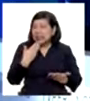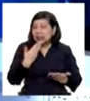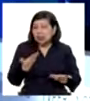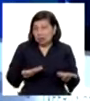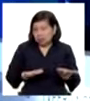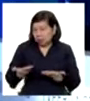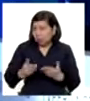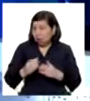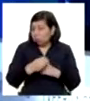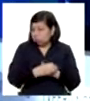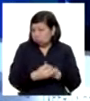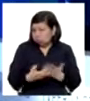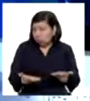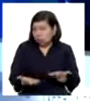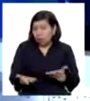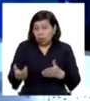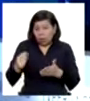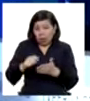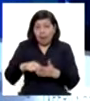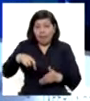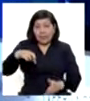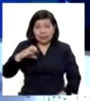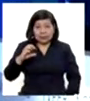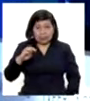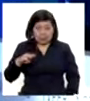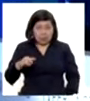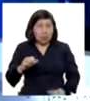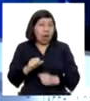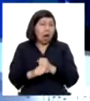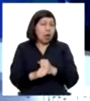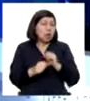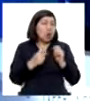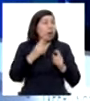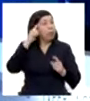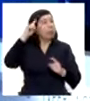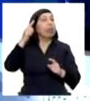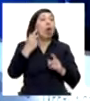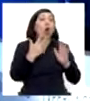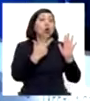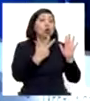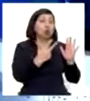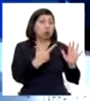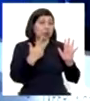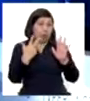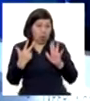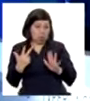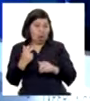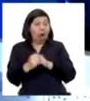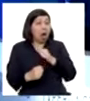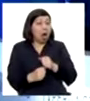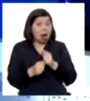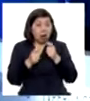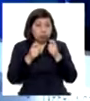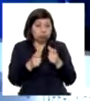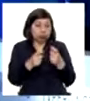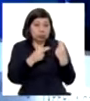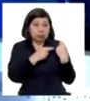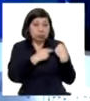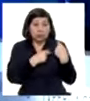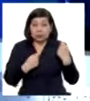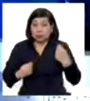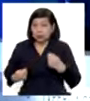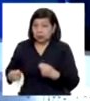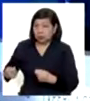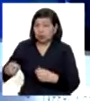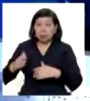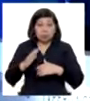público descentralizado que estamos adscrito a la PCM, nacimos en el año 88. Somos el organismo supervisor de la